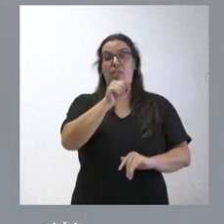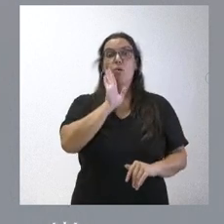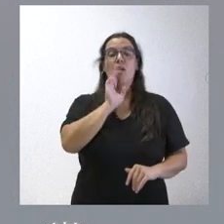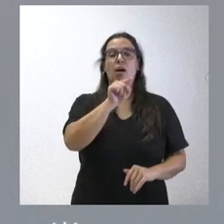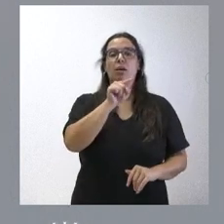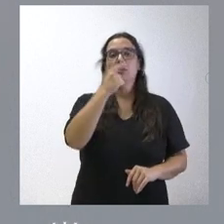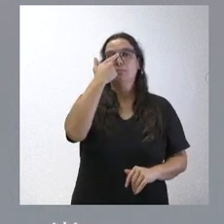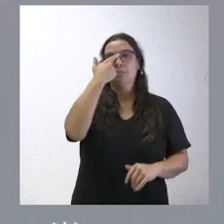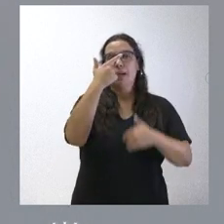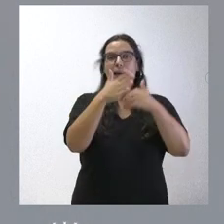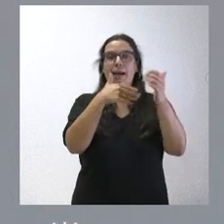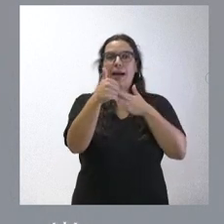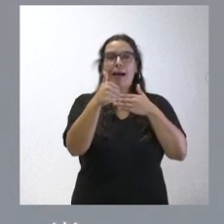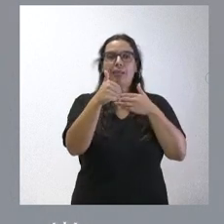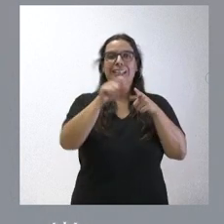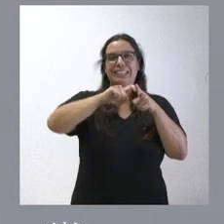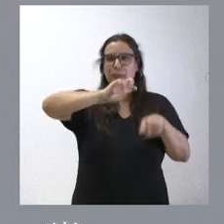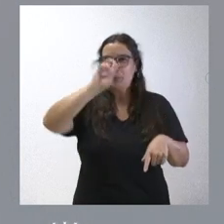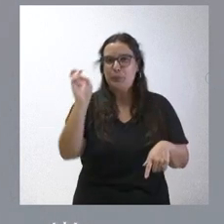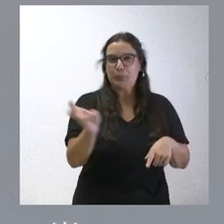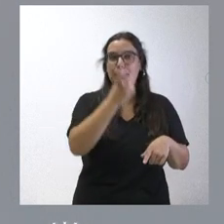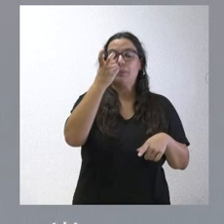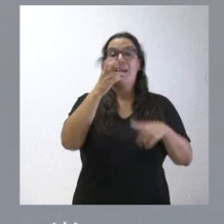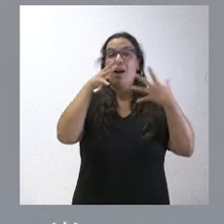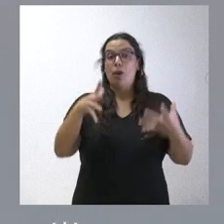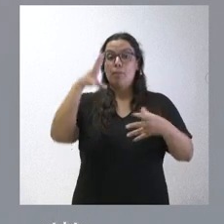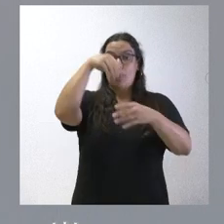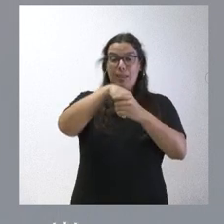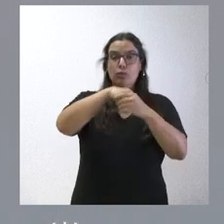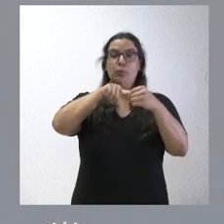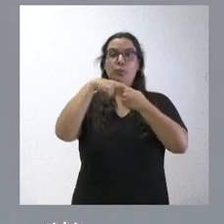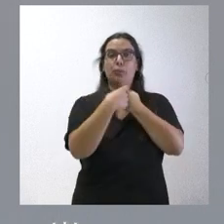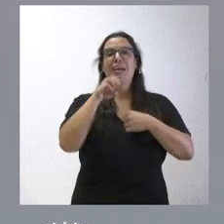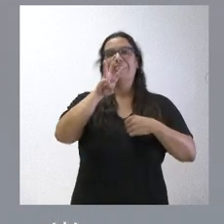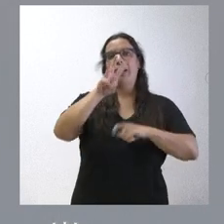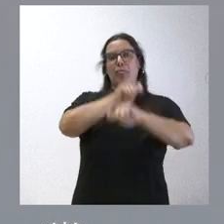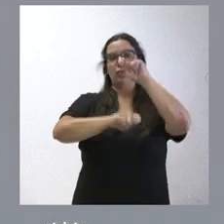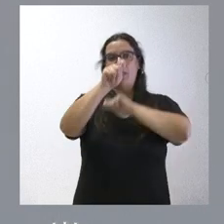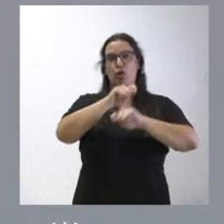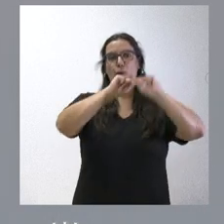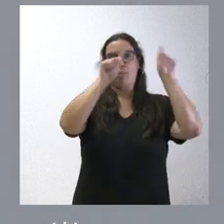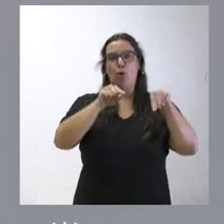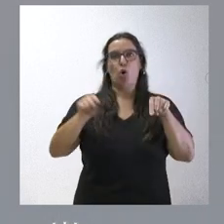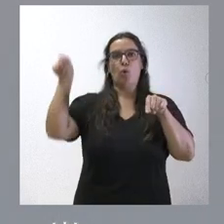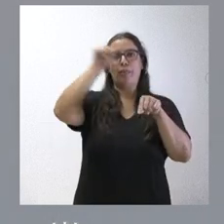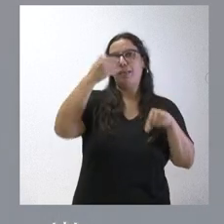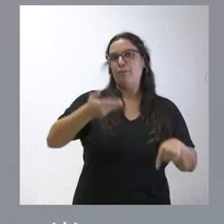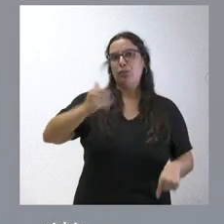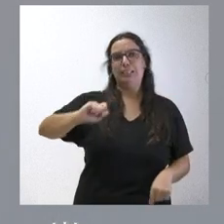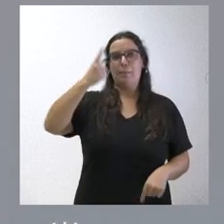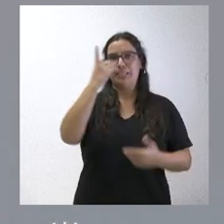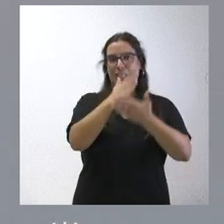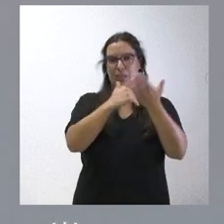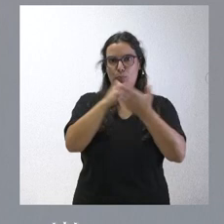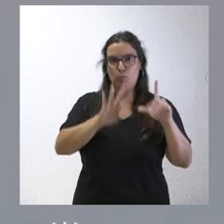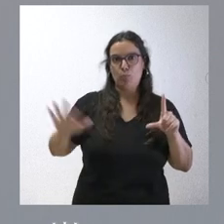artesanal multisectorial Y agrupa en este momento a las 13 asociaciones provinciales que existen más importantes de Castilla y león y